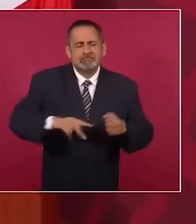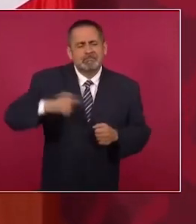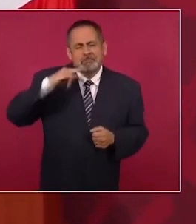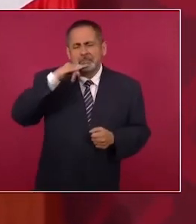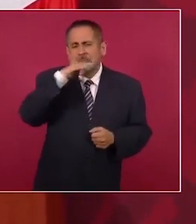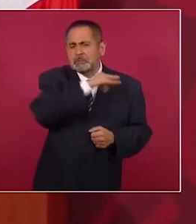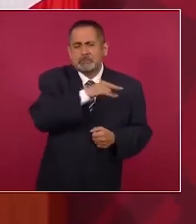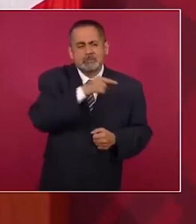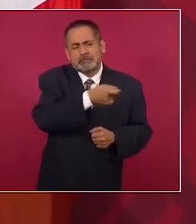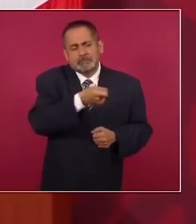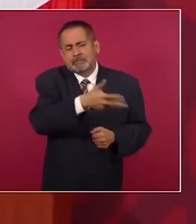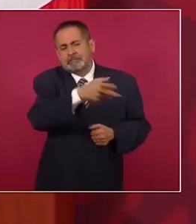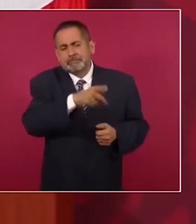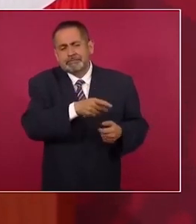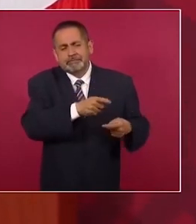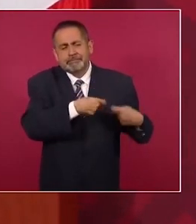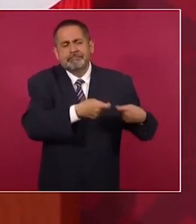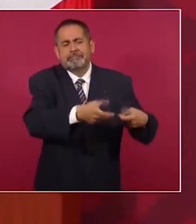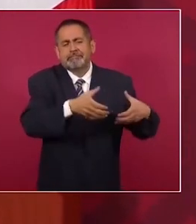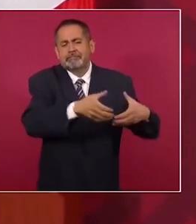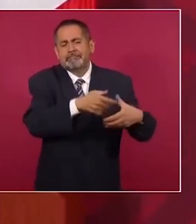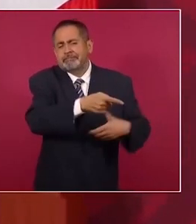hipocresía.